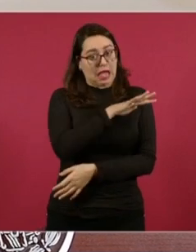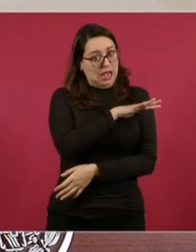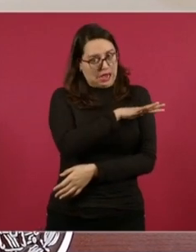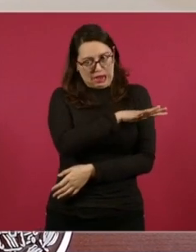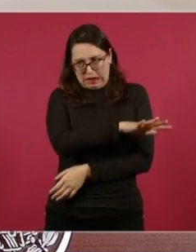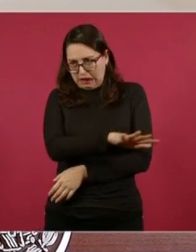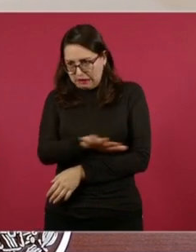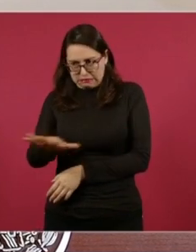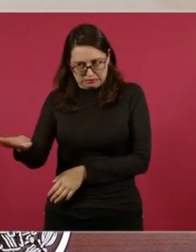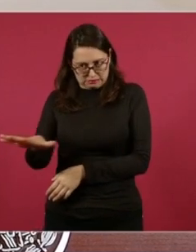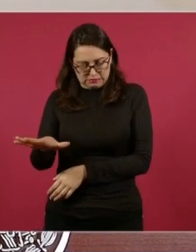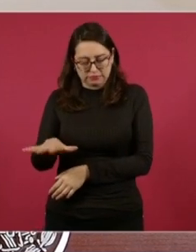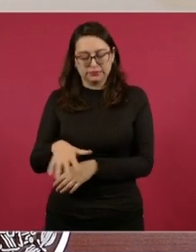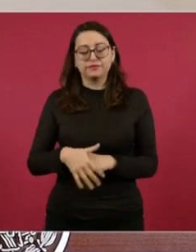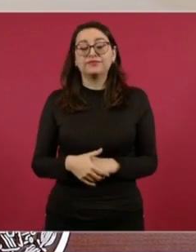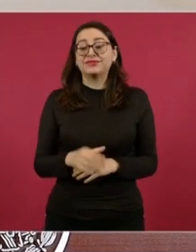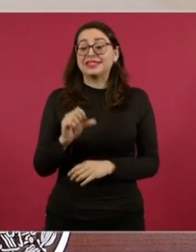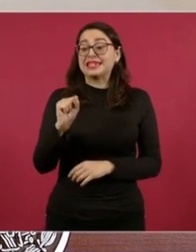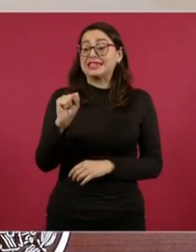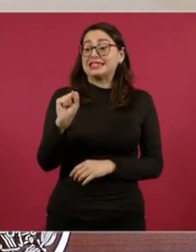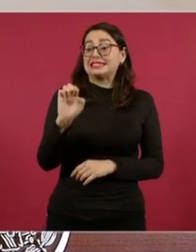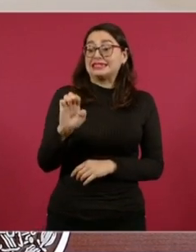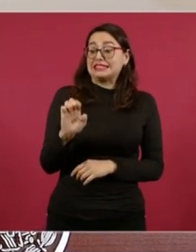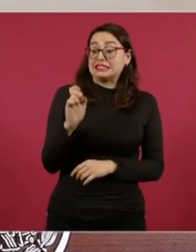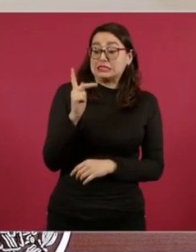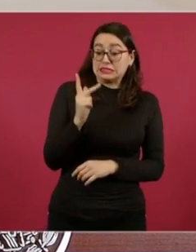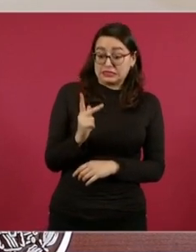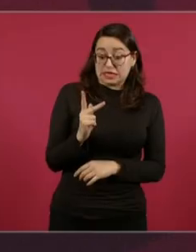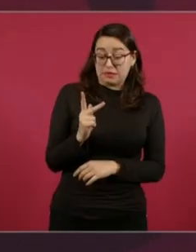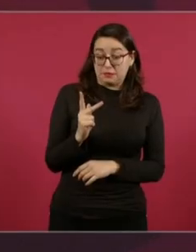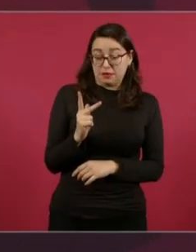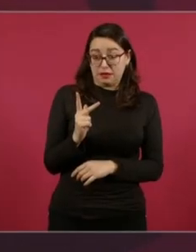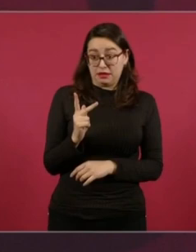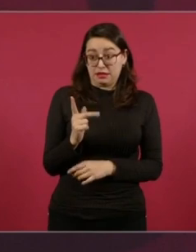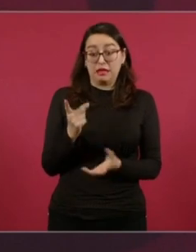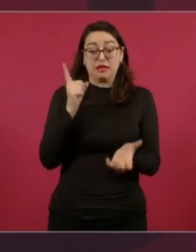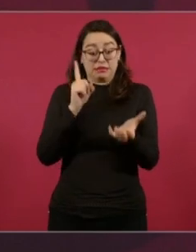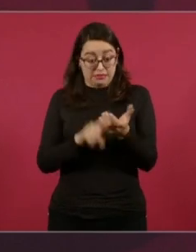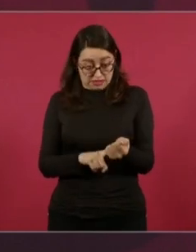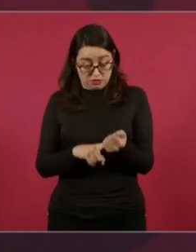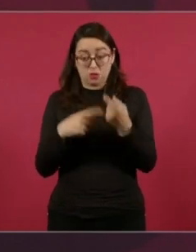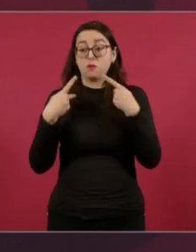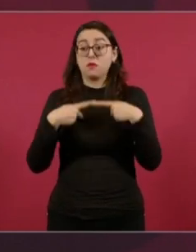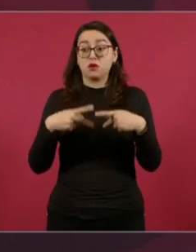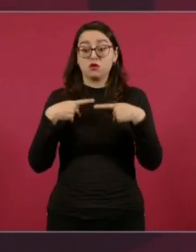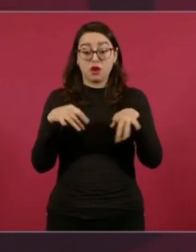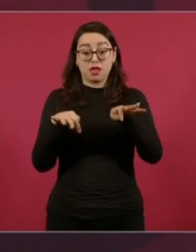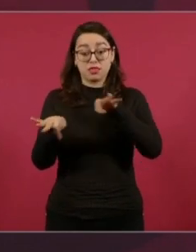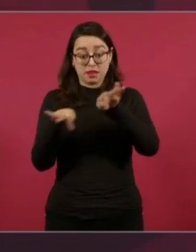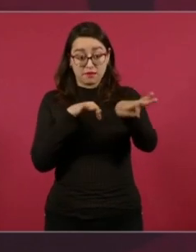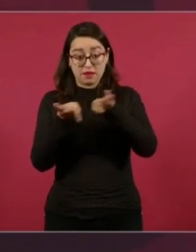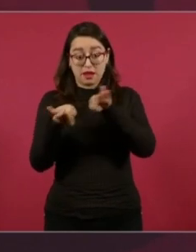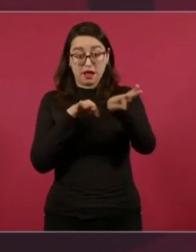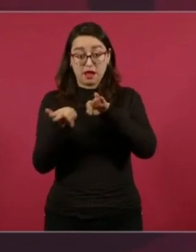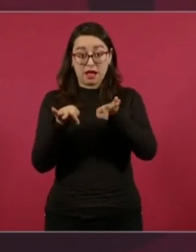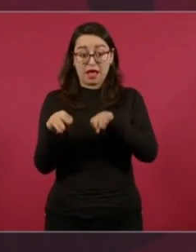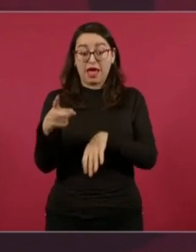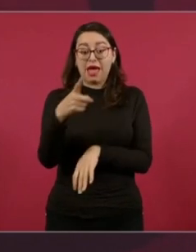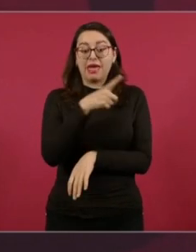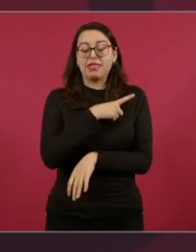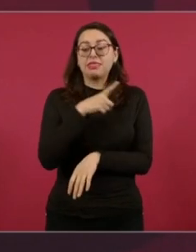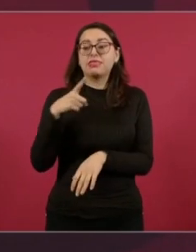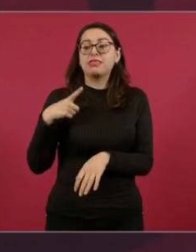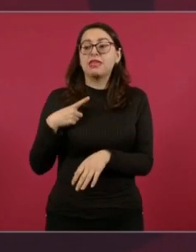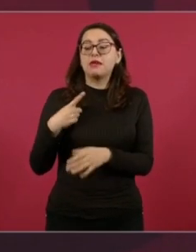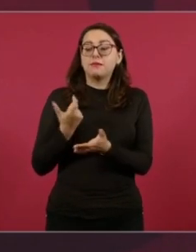de la educación gane menos que lo que gana en